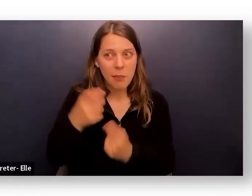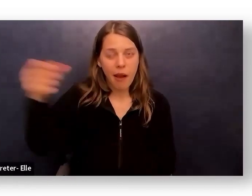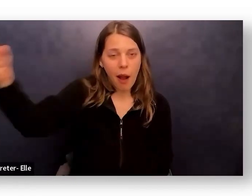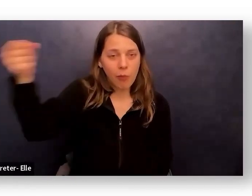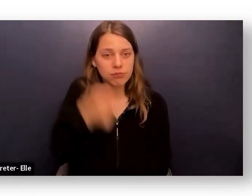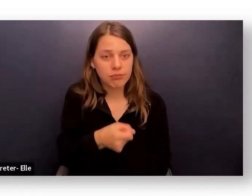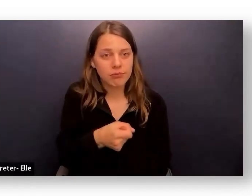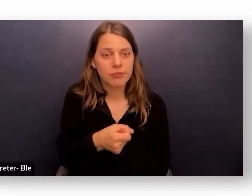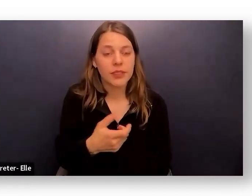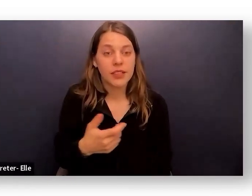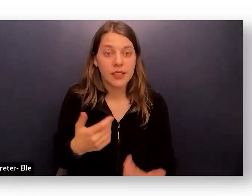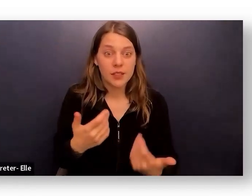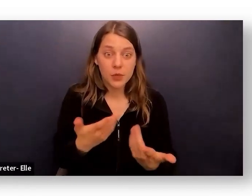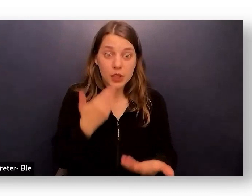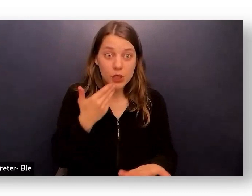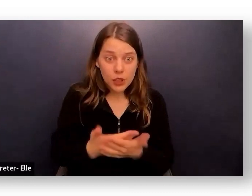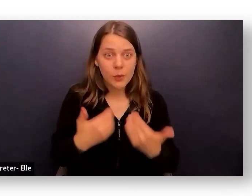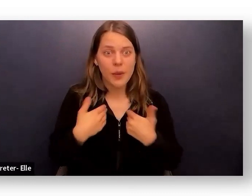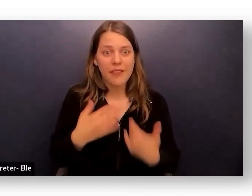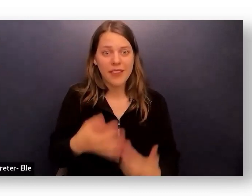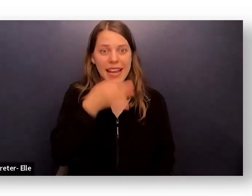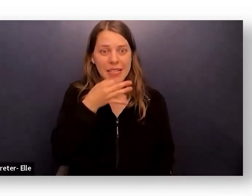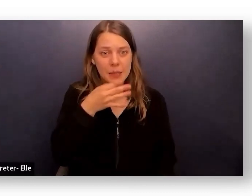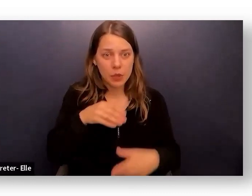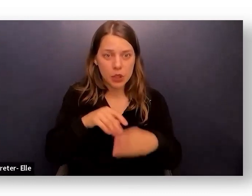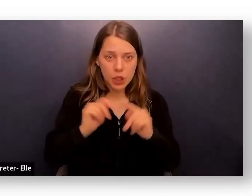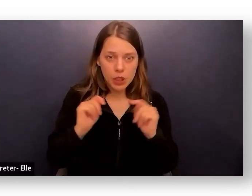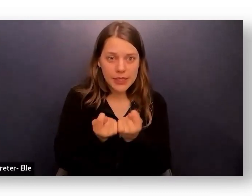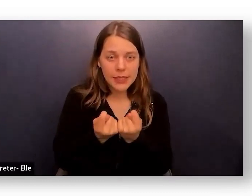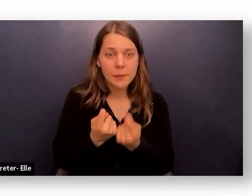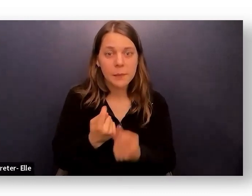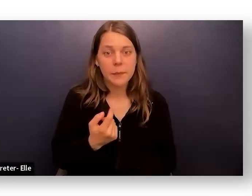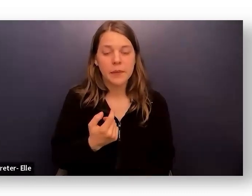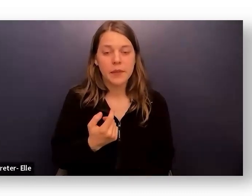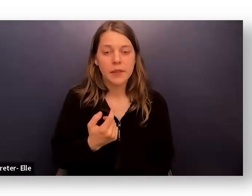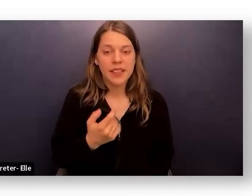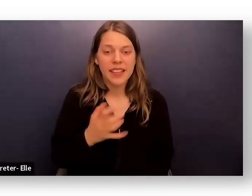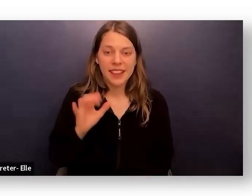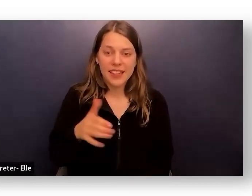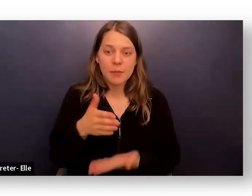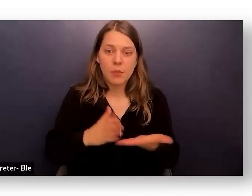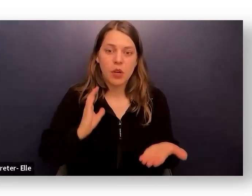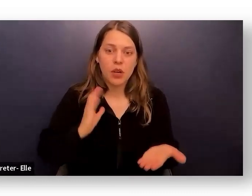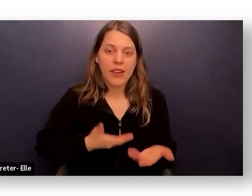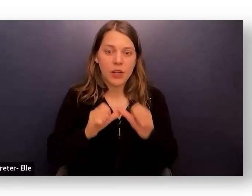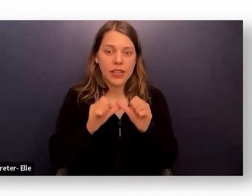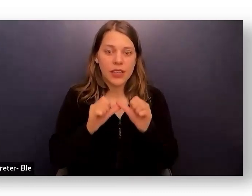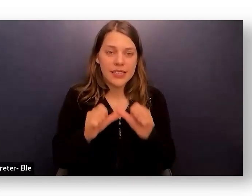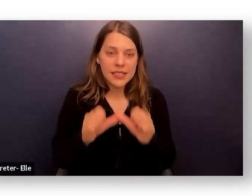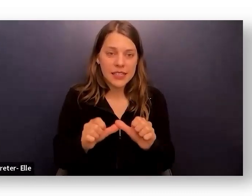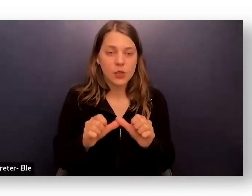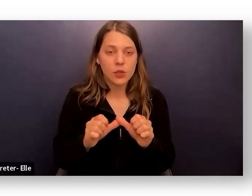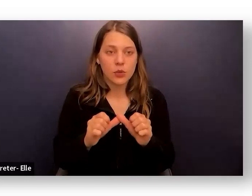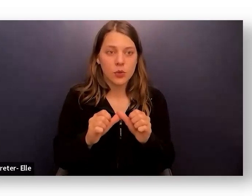que nosotros contratamos a uno de esos meteorólogos. Entonces nosotros tenemos a un experto en nuestro